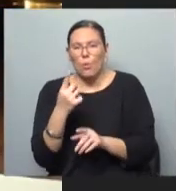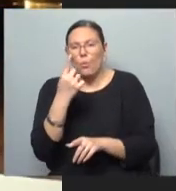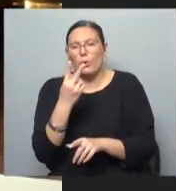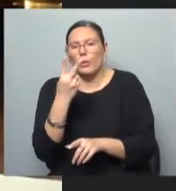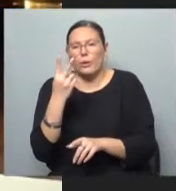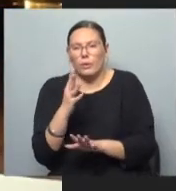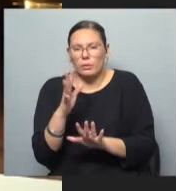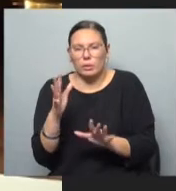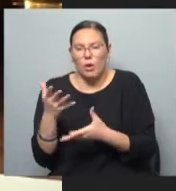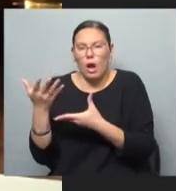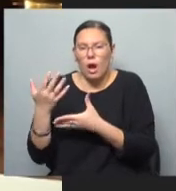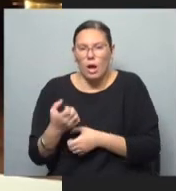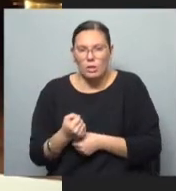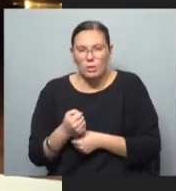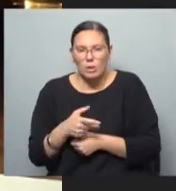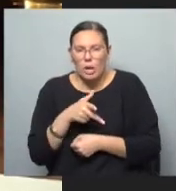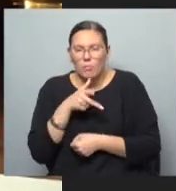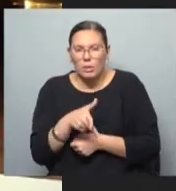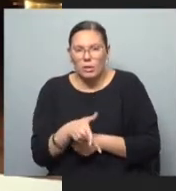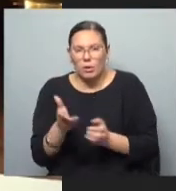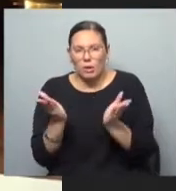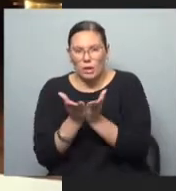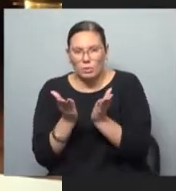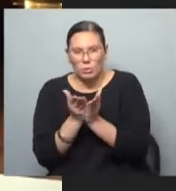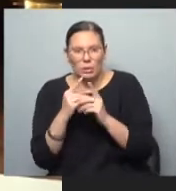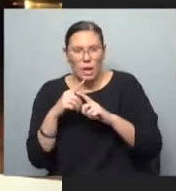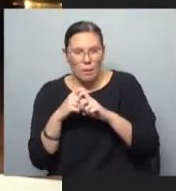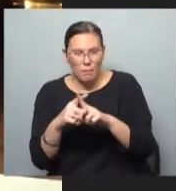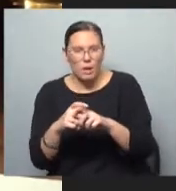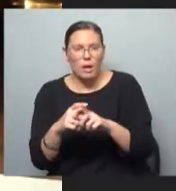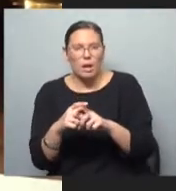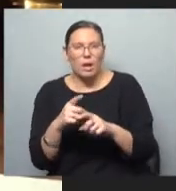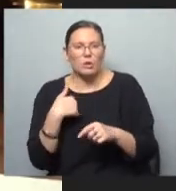nada más y con la ayuda de mi hijo Benicio, que es el que estudia mandarín.